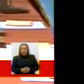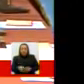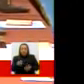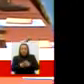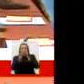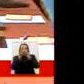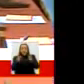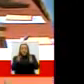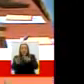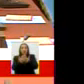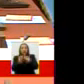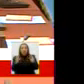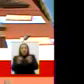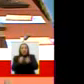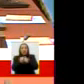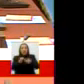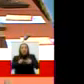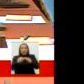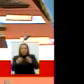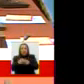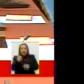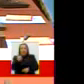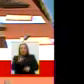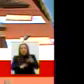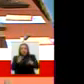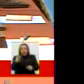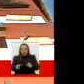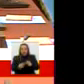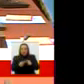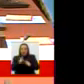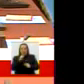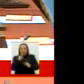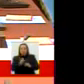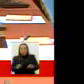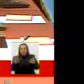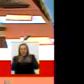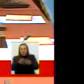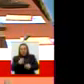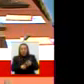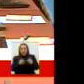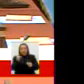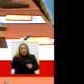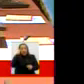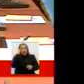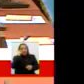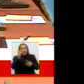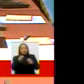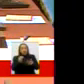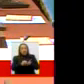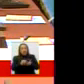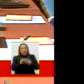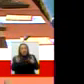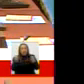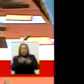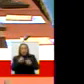acercar el Congreso a la comunidad, a la gente. Entonces es importante que se piense que muchas veces el Congreso